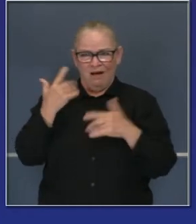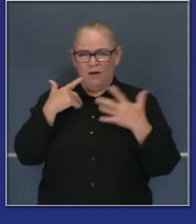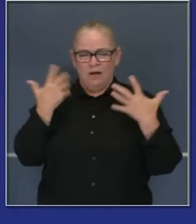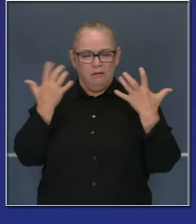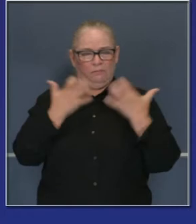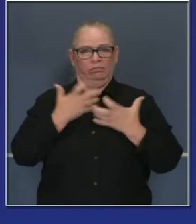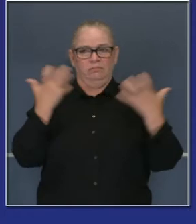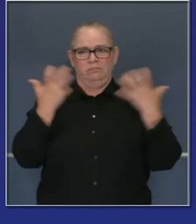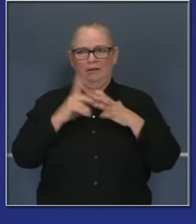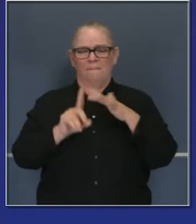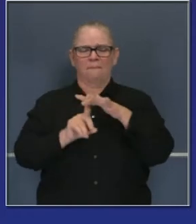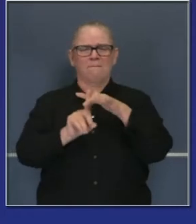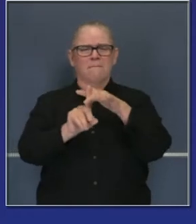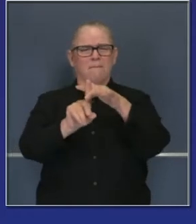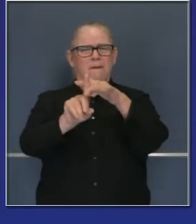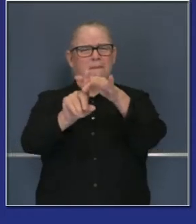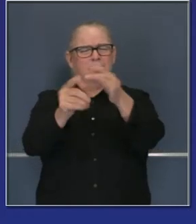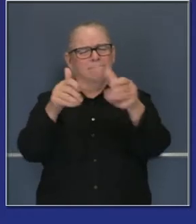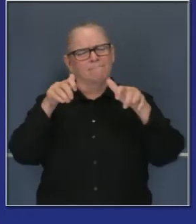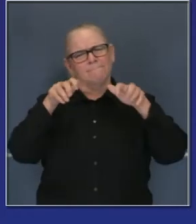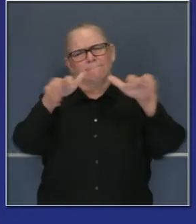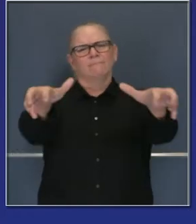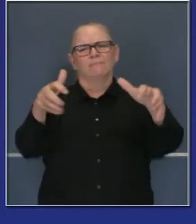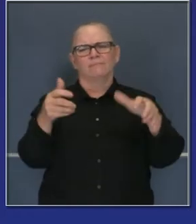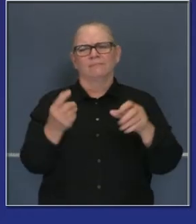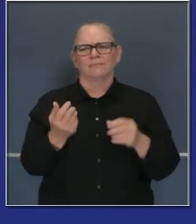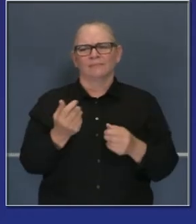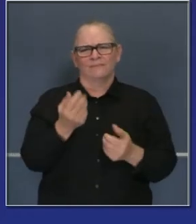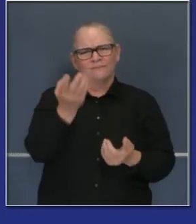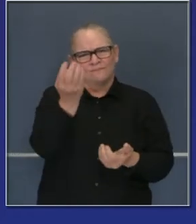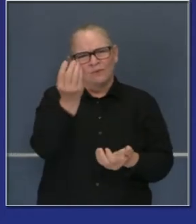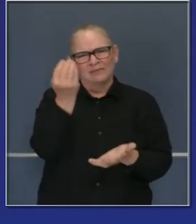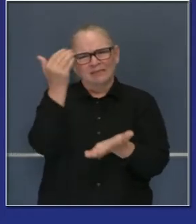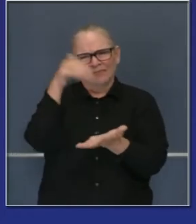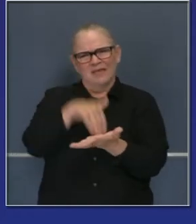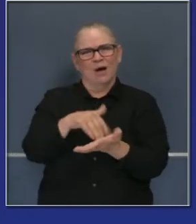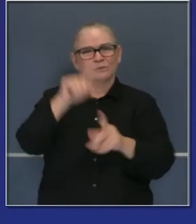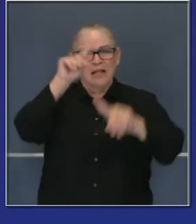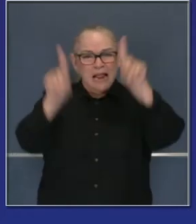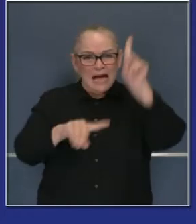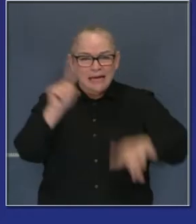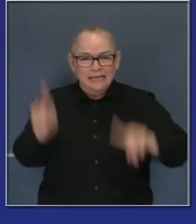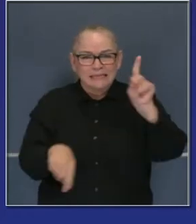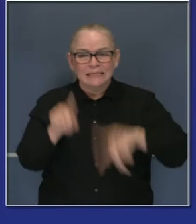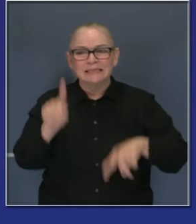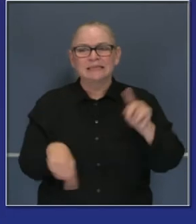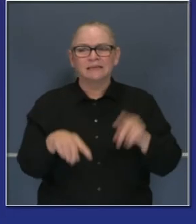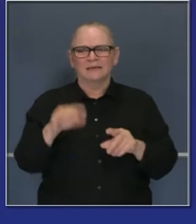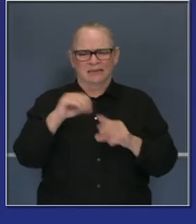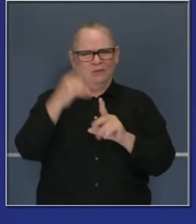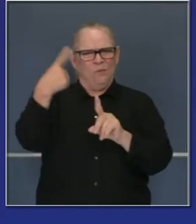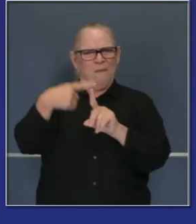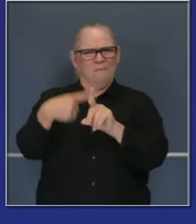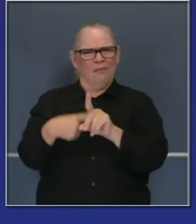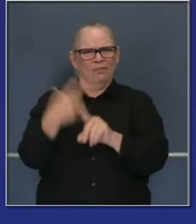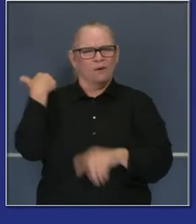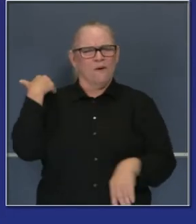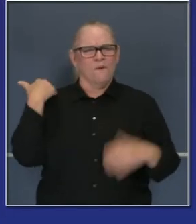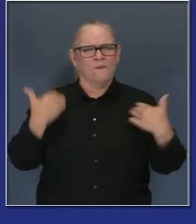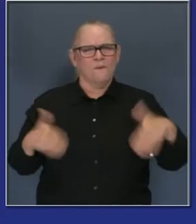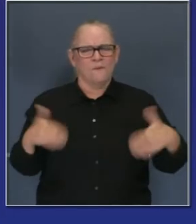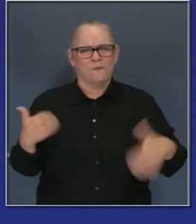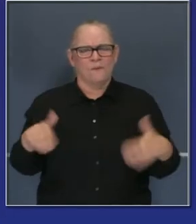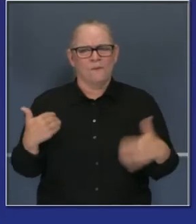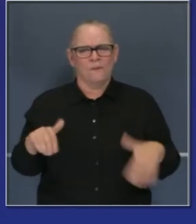impactos de cerca de 14.000 relámpagos eso fue hace un mes que